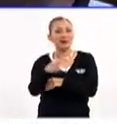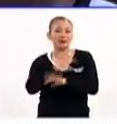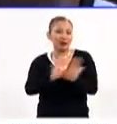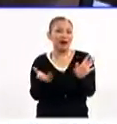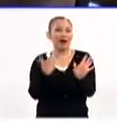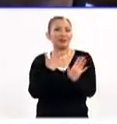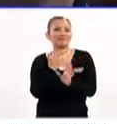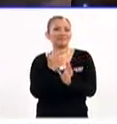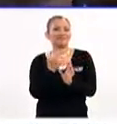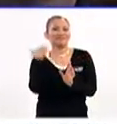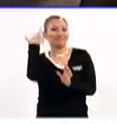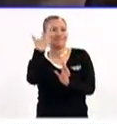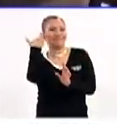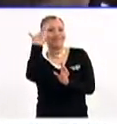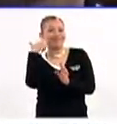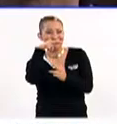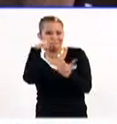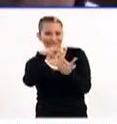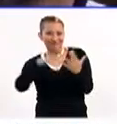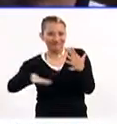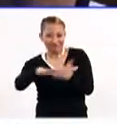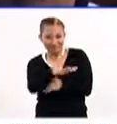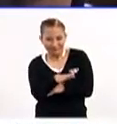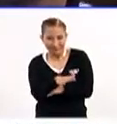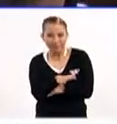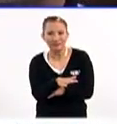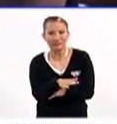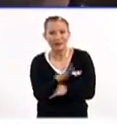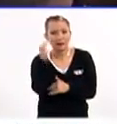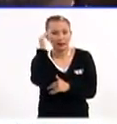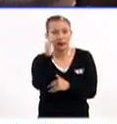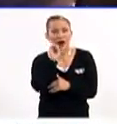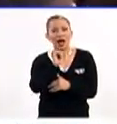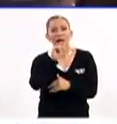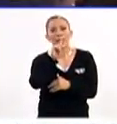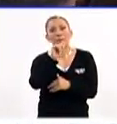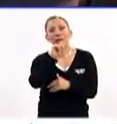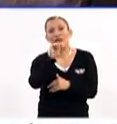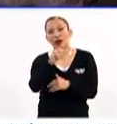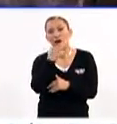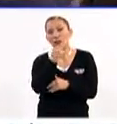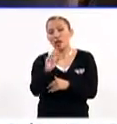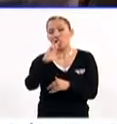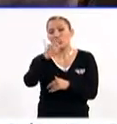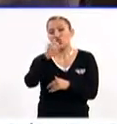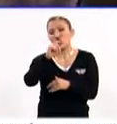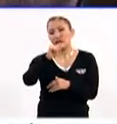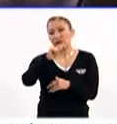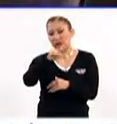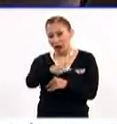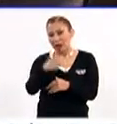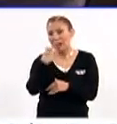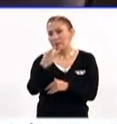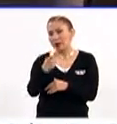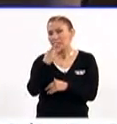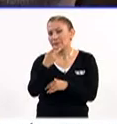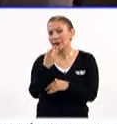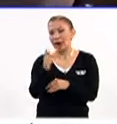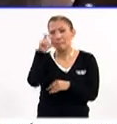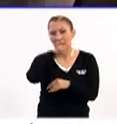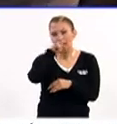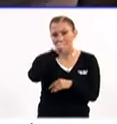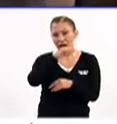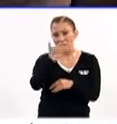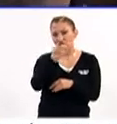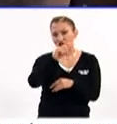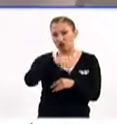pues ya el rey de la región, el señor de Acalán, que era un señor chontal, que hablaba lengua maya